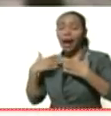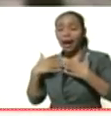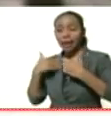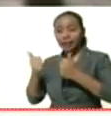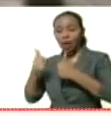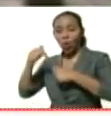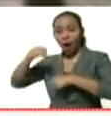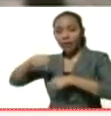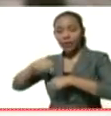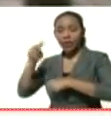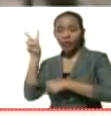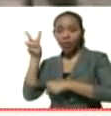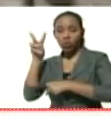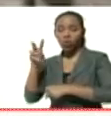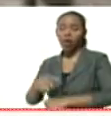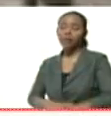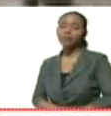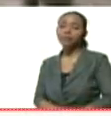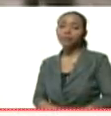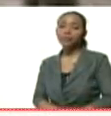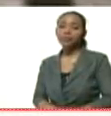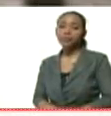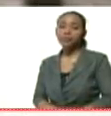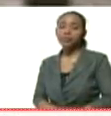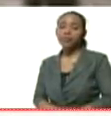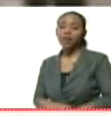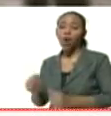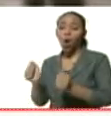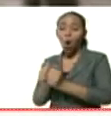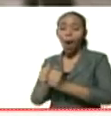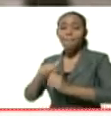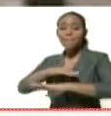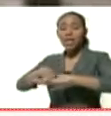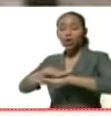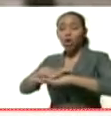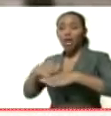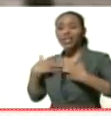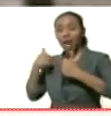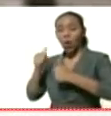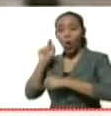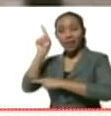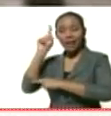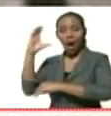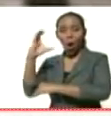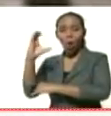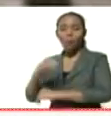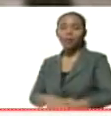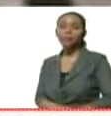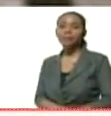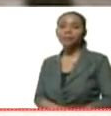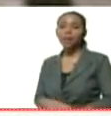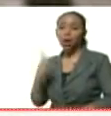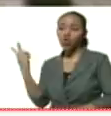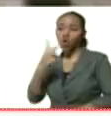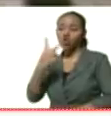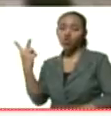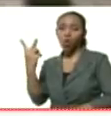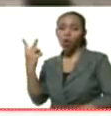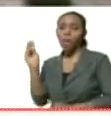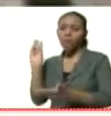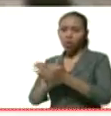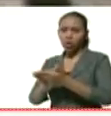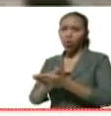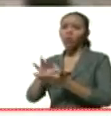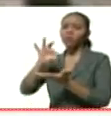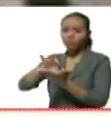Alvarado del gobierno revolucionario y socialista de Venezuela con el ministro de Colombia. Y se han establecido algunos